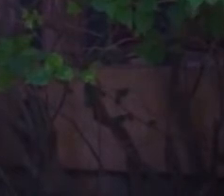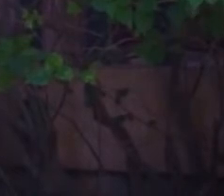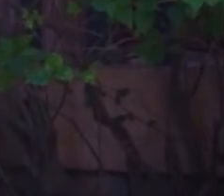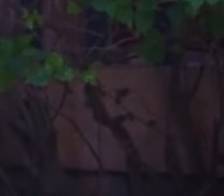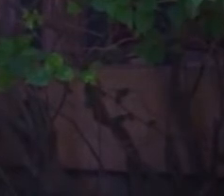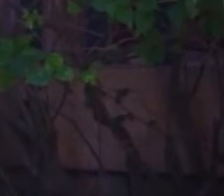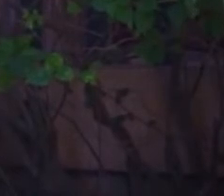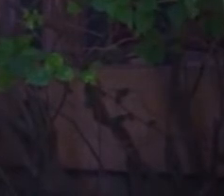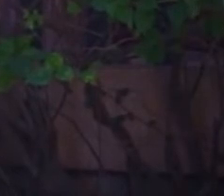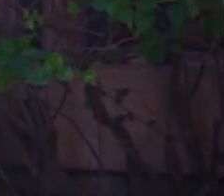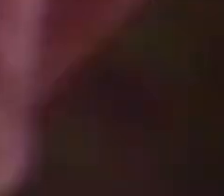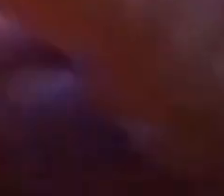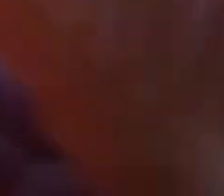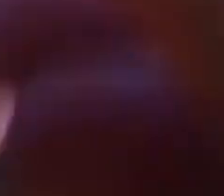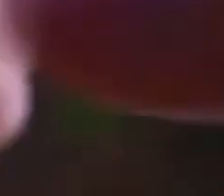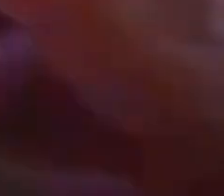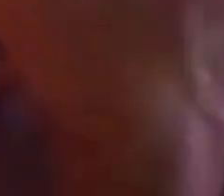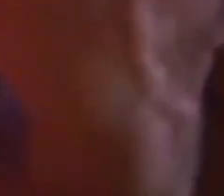se formó,